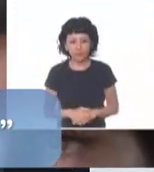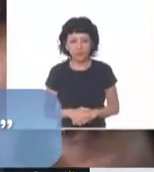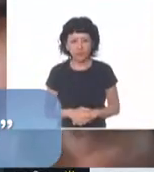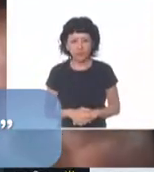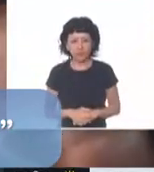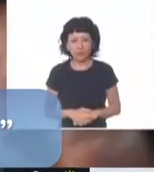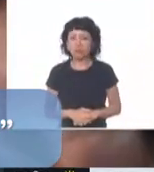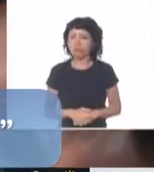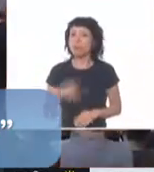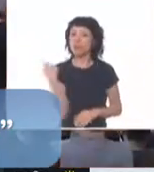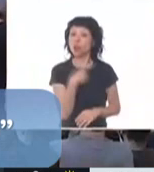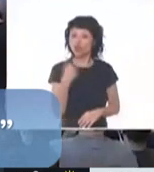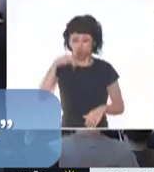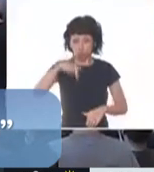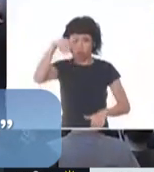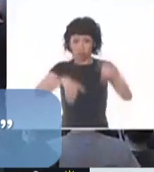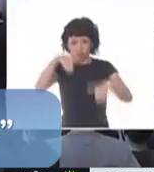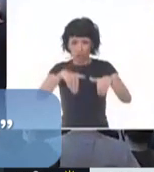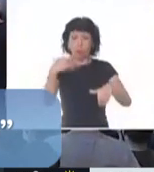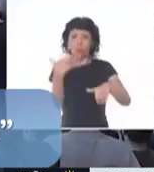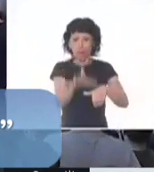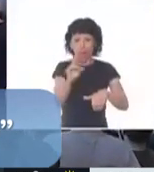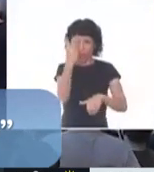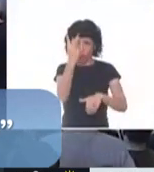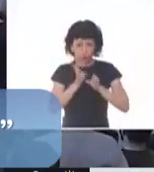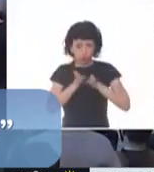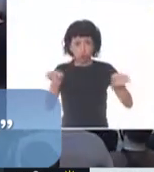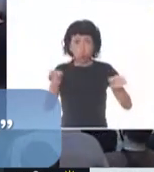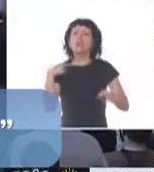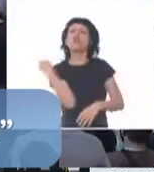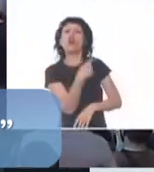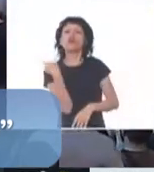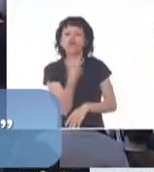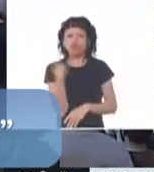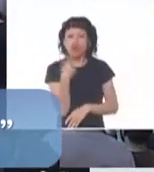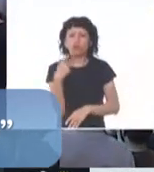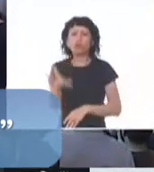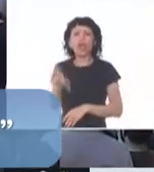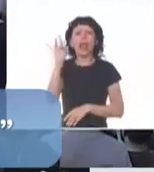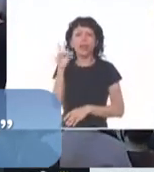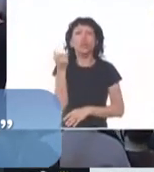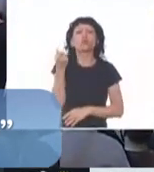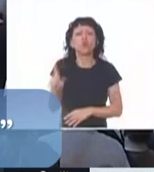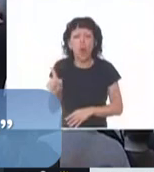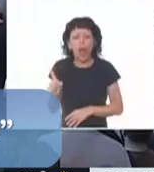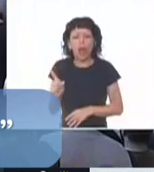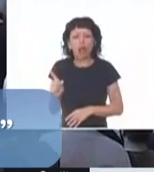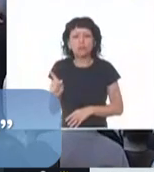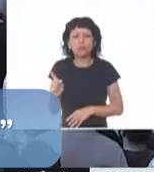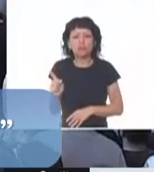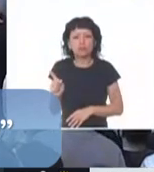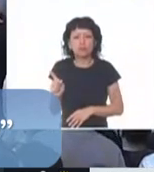Había dos caminos. Claramente nosotros elegimos el camino de la